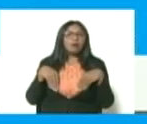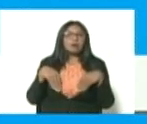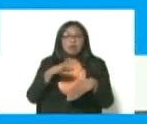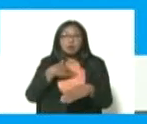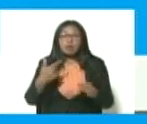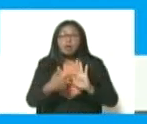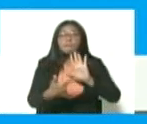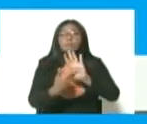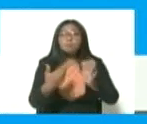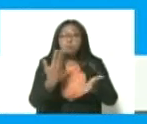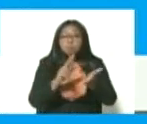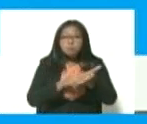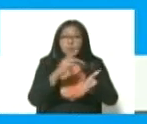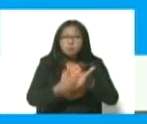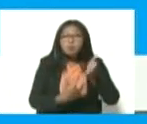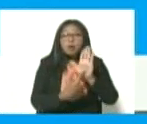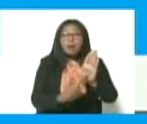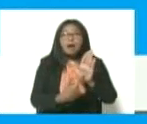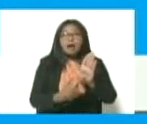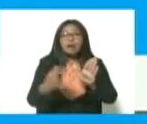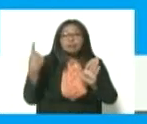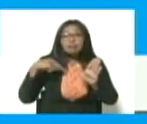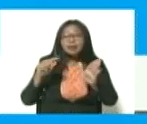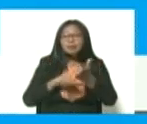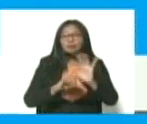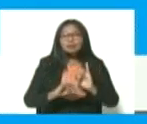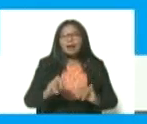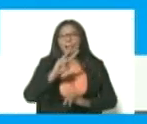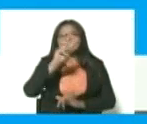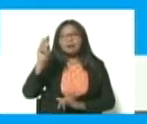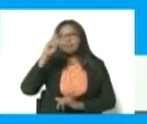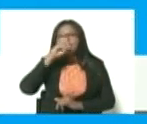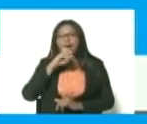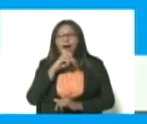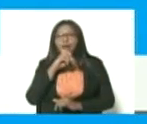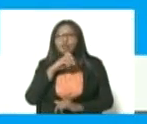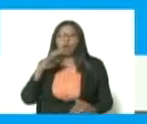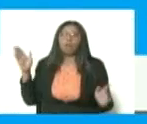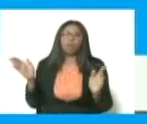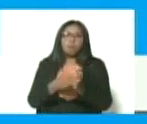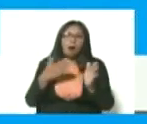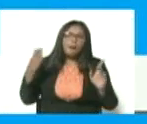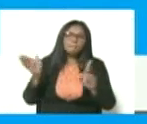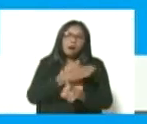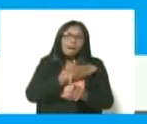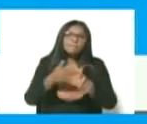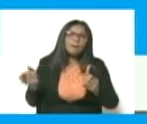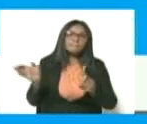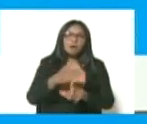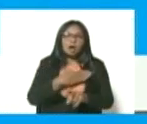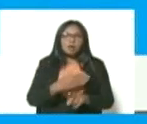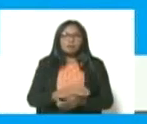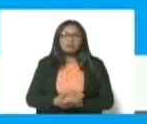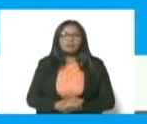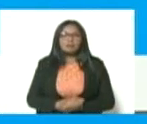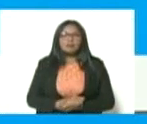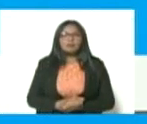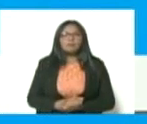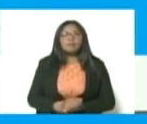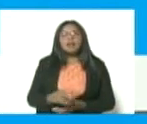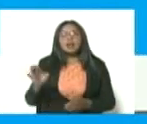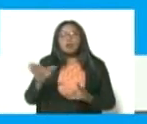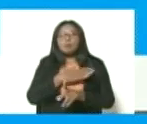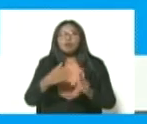pruebas? Tenemos 20 años de pruebas de golpismo. El golpe de Estado del 11 de abril 2002,